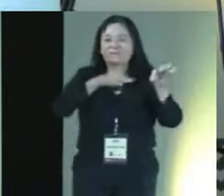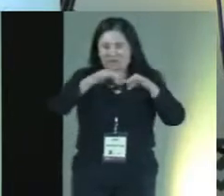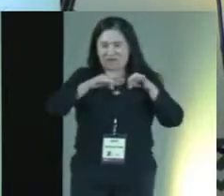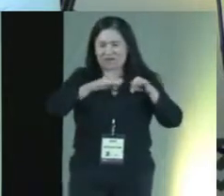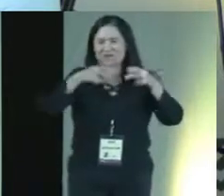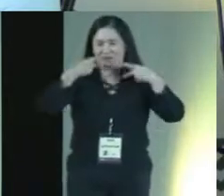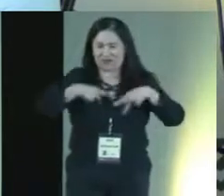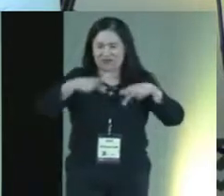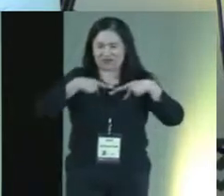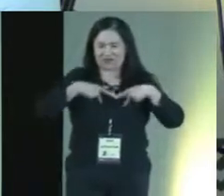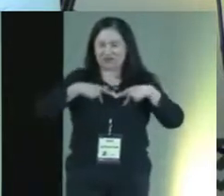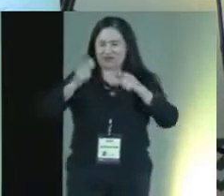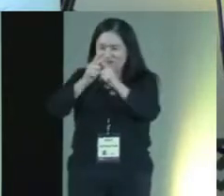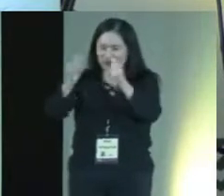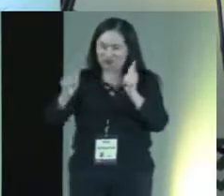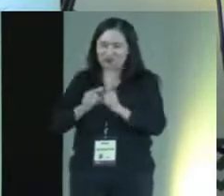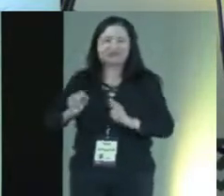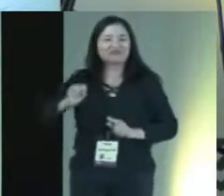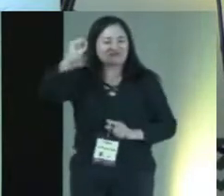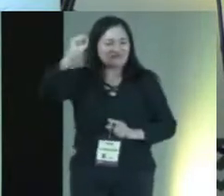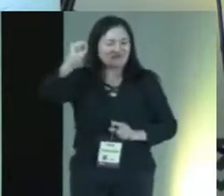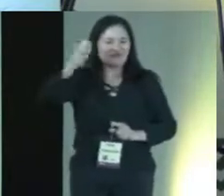su historia,